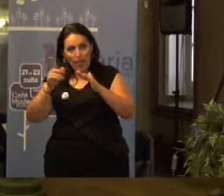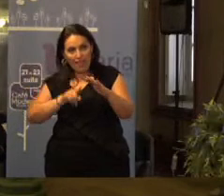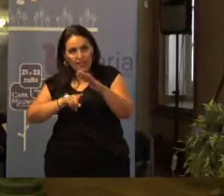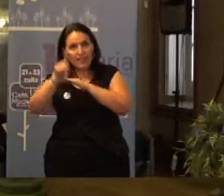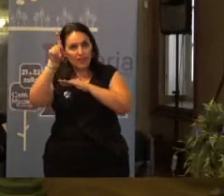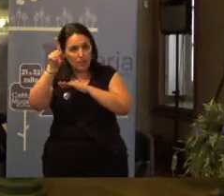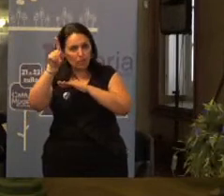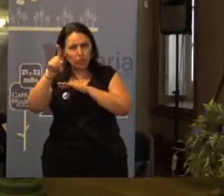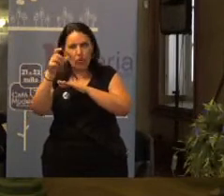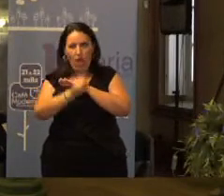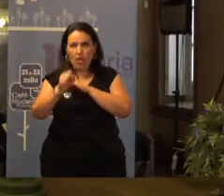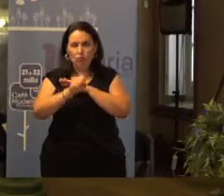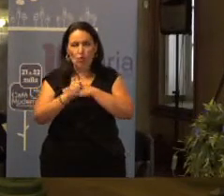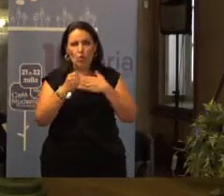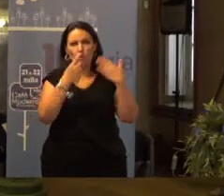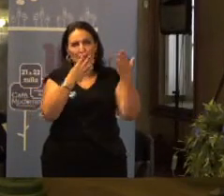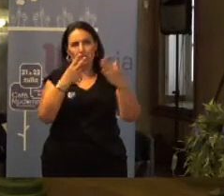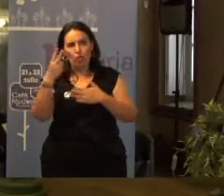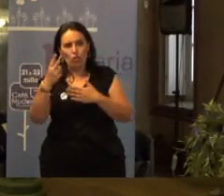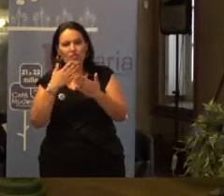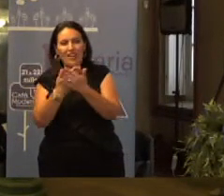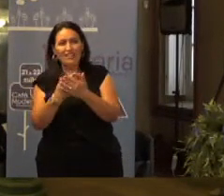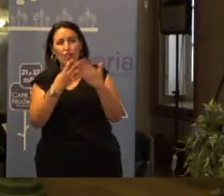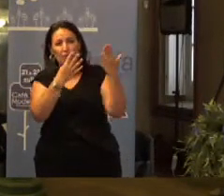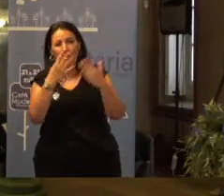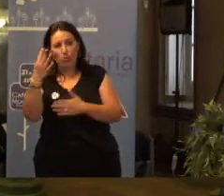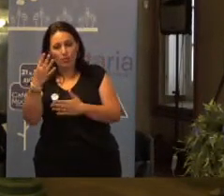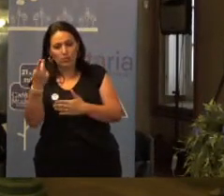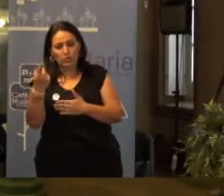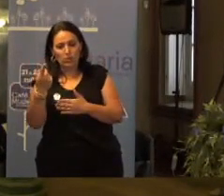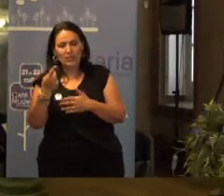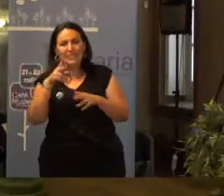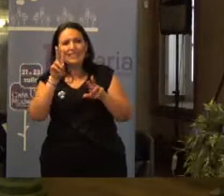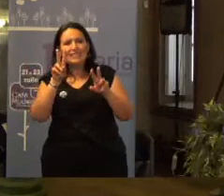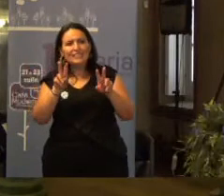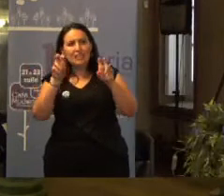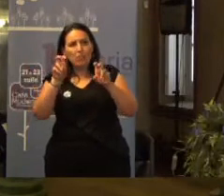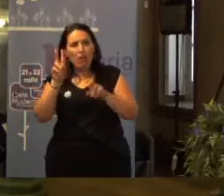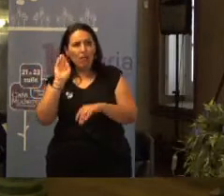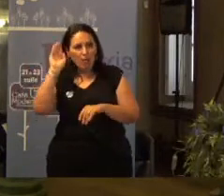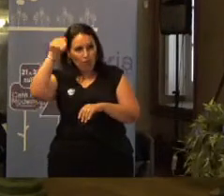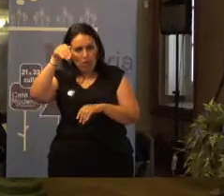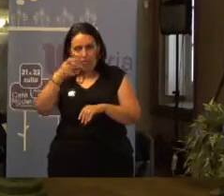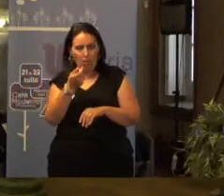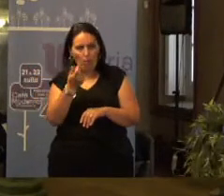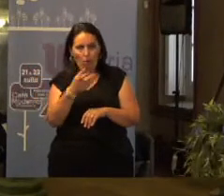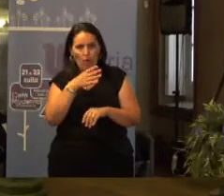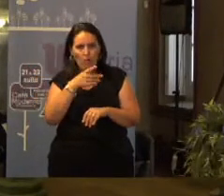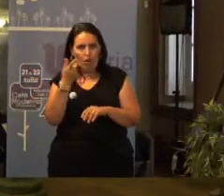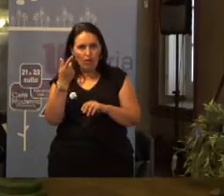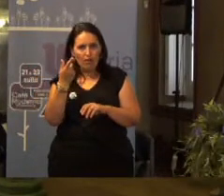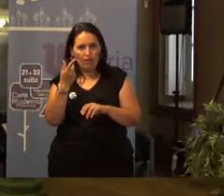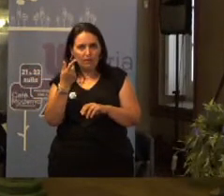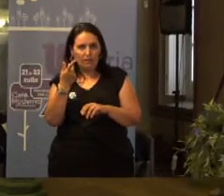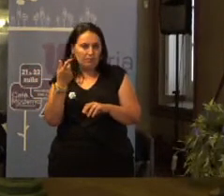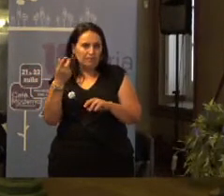o 92 ou 94, por exemplo, rara vez falan de democracia, falan de república, sempre. Porque a república leva para allá da